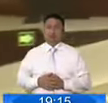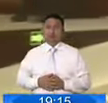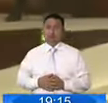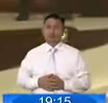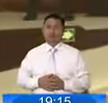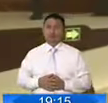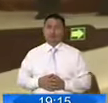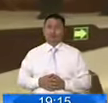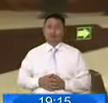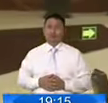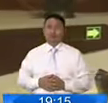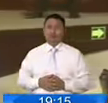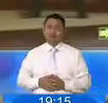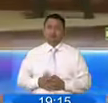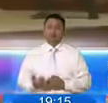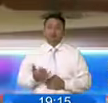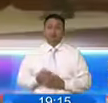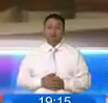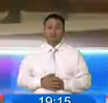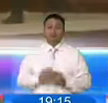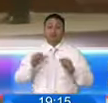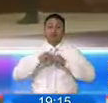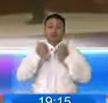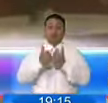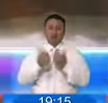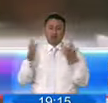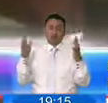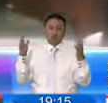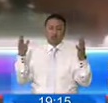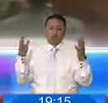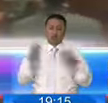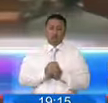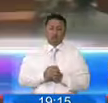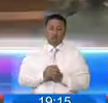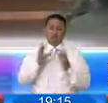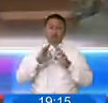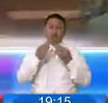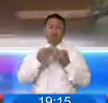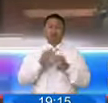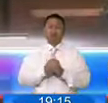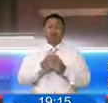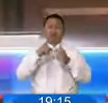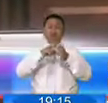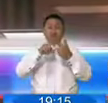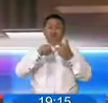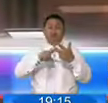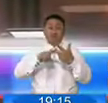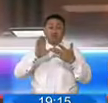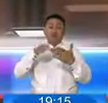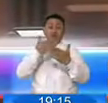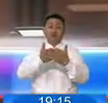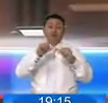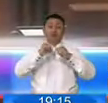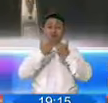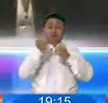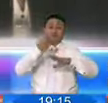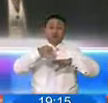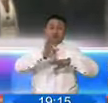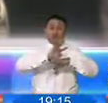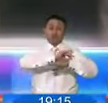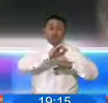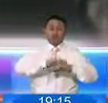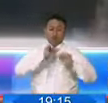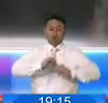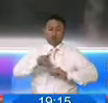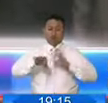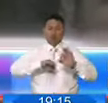fueron recibidos en medio de los aplausos de los legisladores son los familiares de javier paul y efraín quienes acudieron a la asamblea para dar